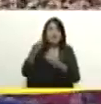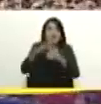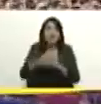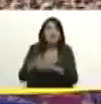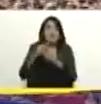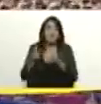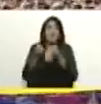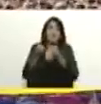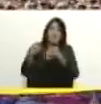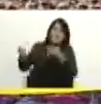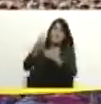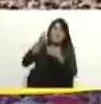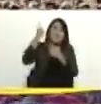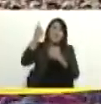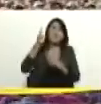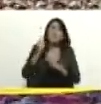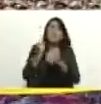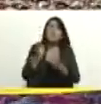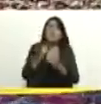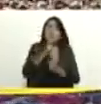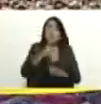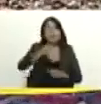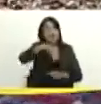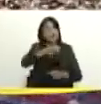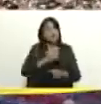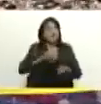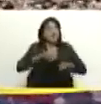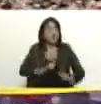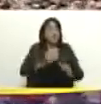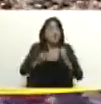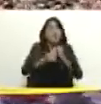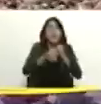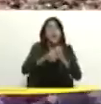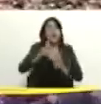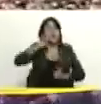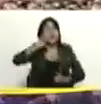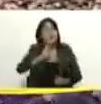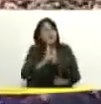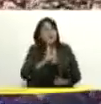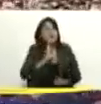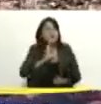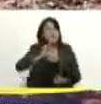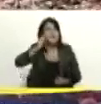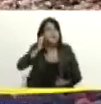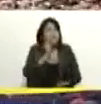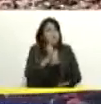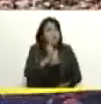Somos los hijos de Bolívar, de Sucre, de Rafael Urdaneta.